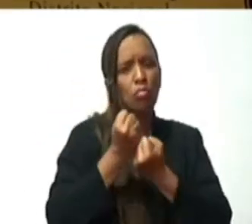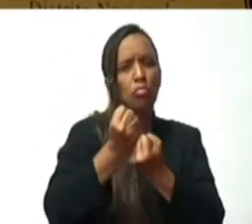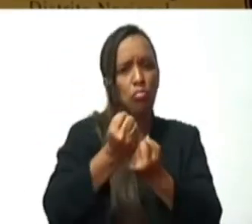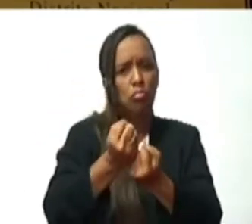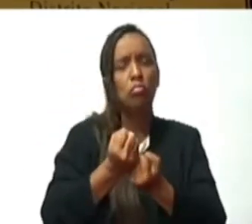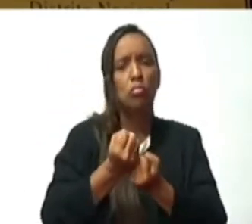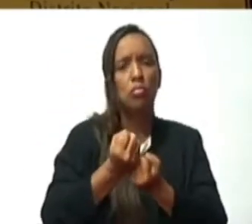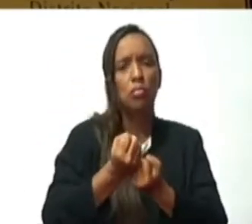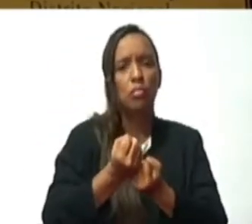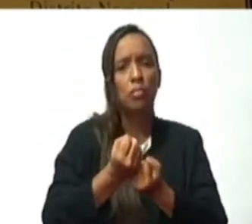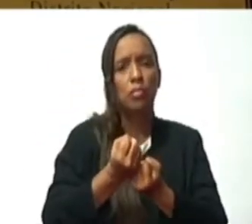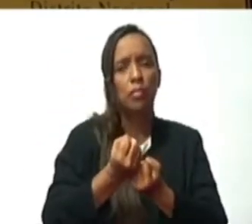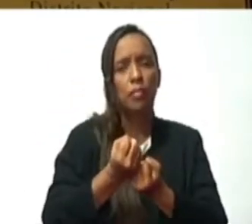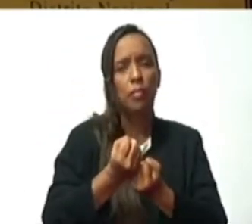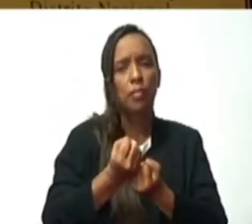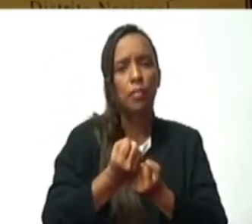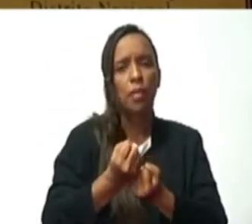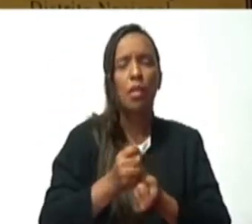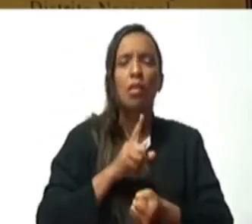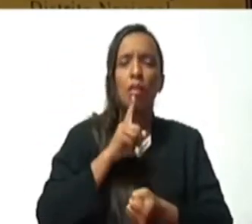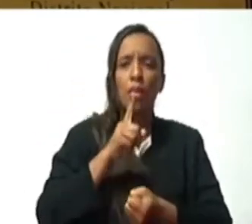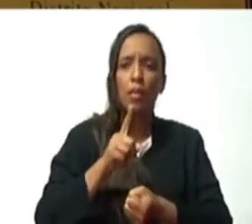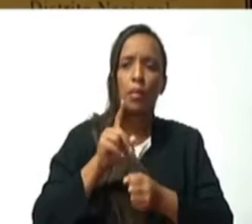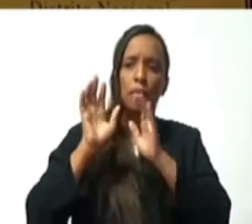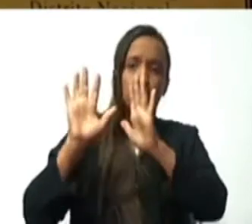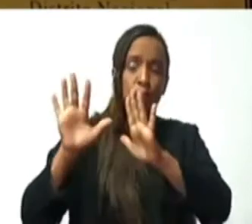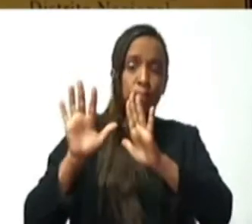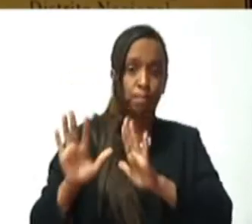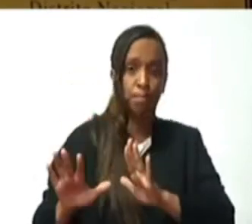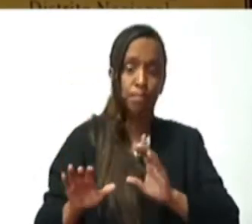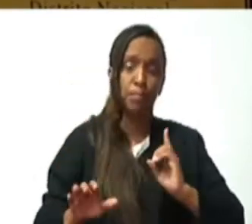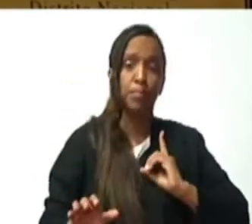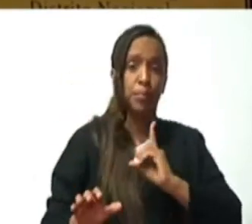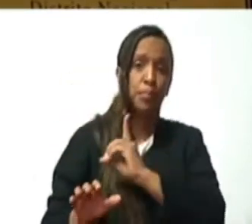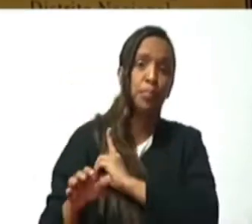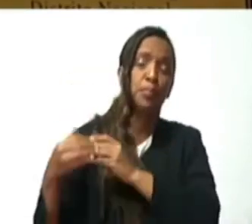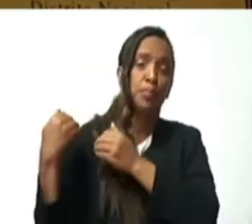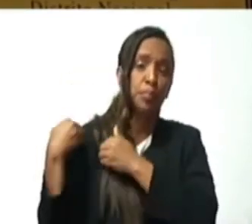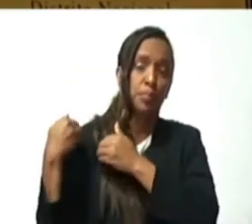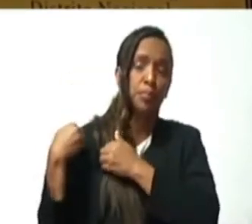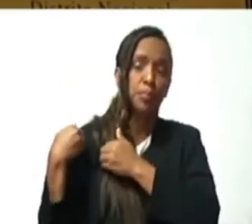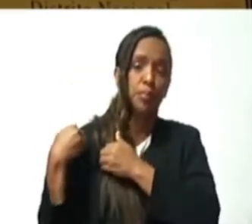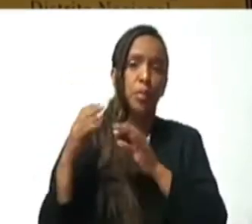por esta tan importante iniciativa. Muchas gracias.